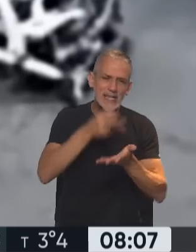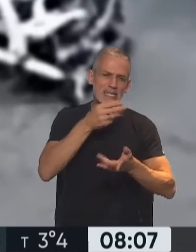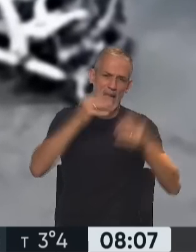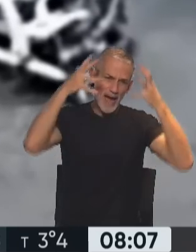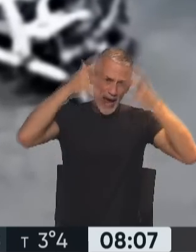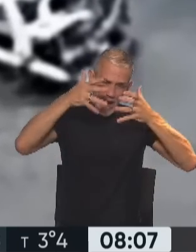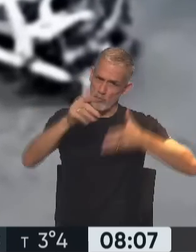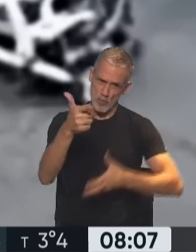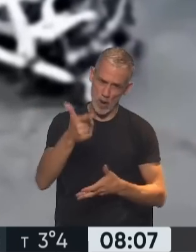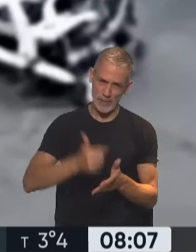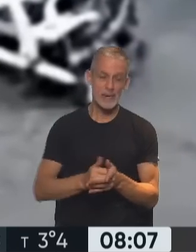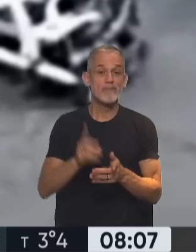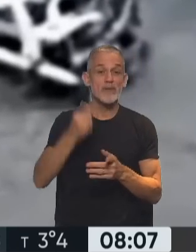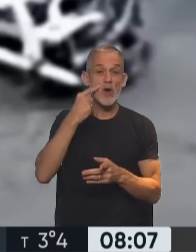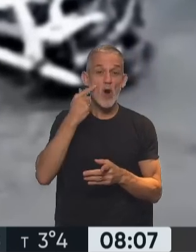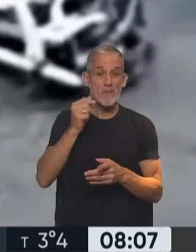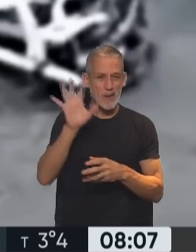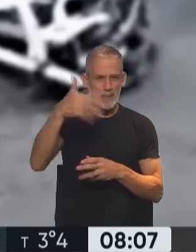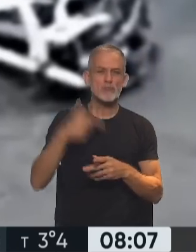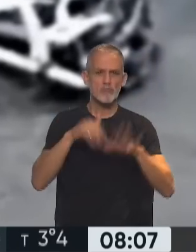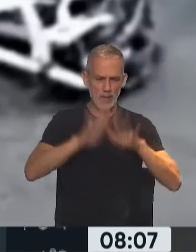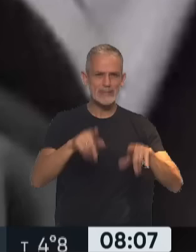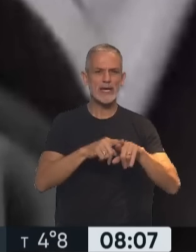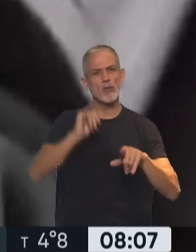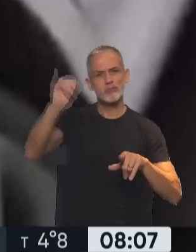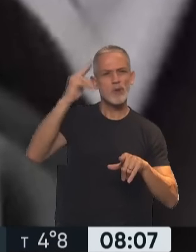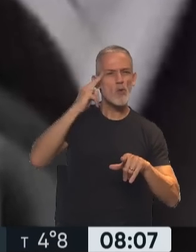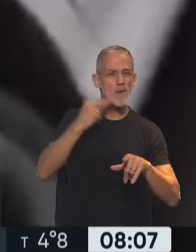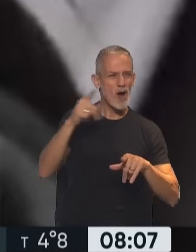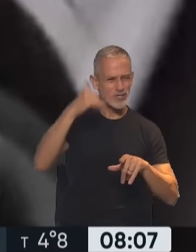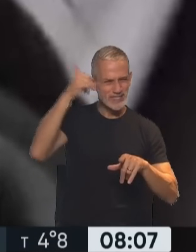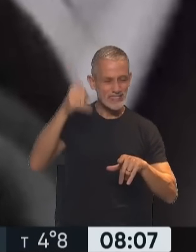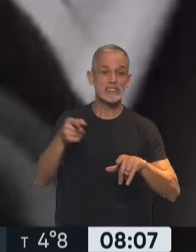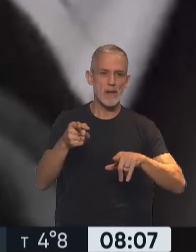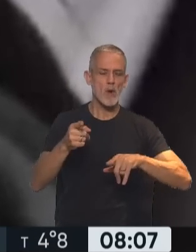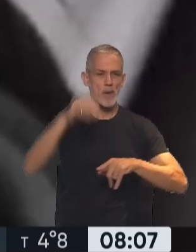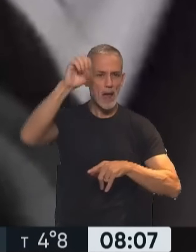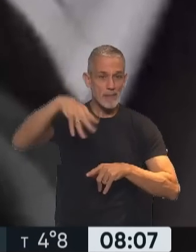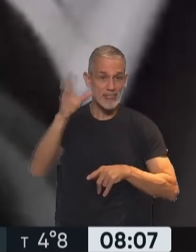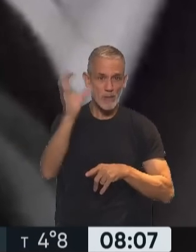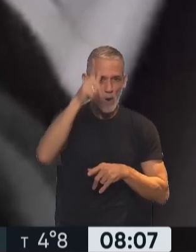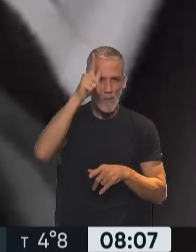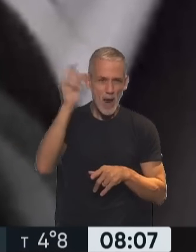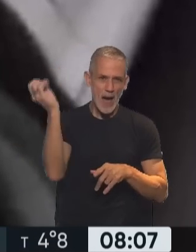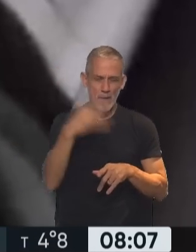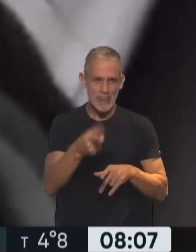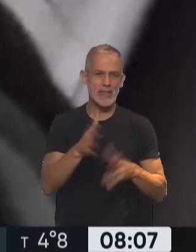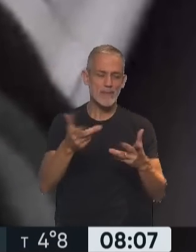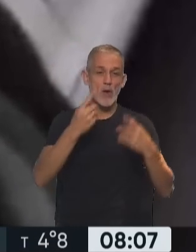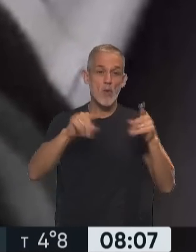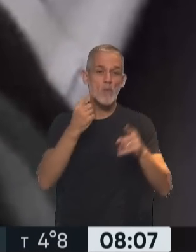tras el choque el conductor se quedó en el lugar dio aviso al 911 y una vez que llegaron los policías y la ambulancia el